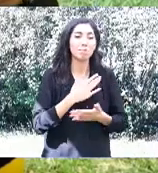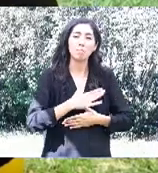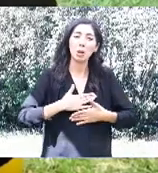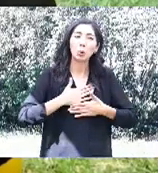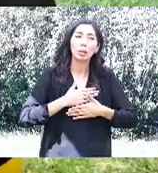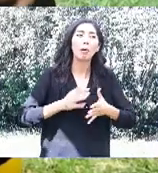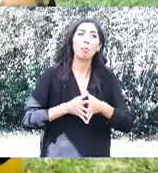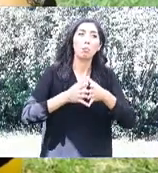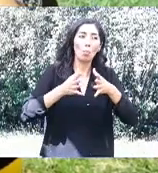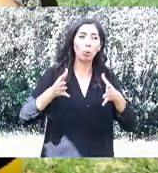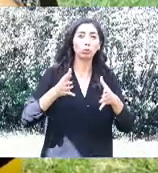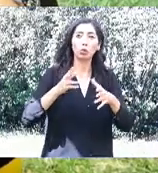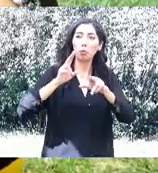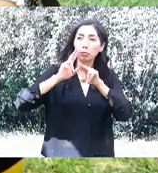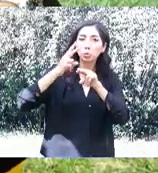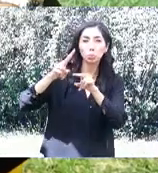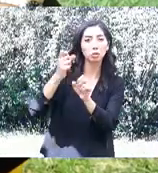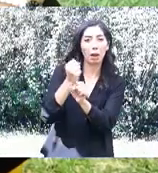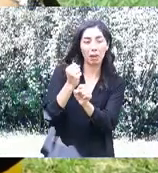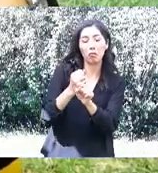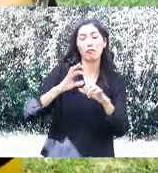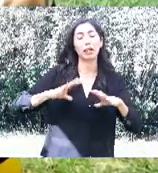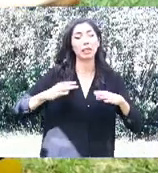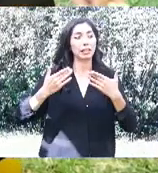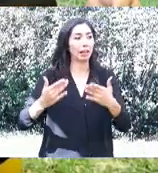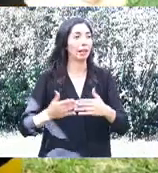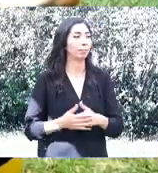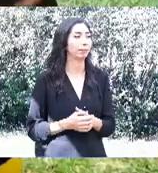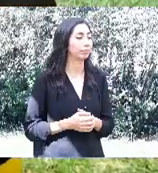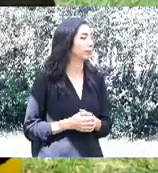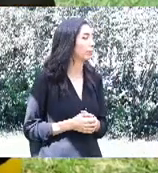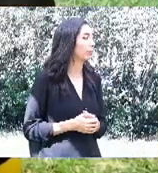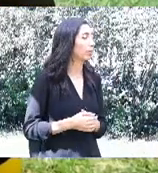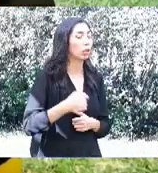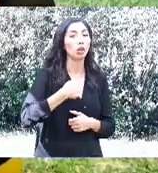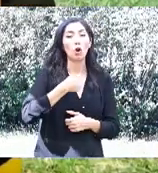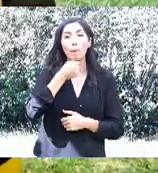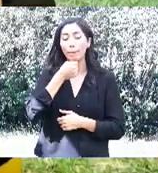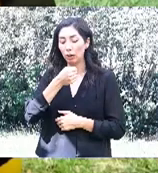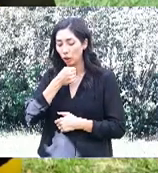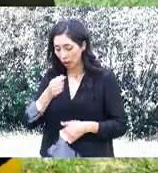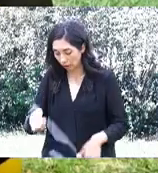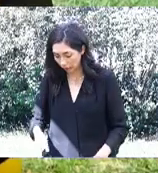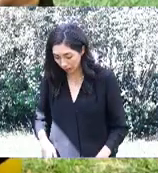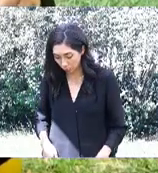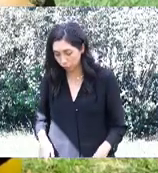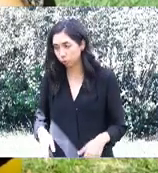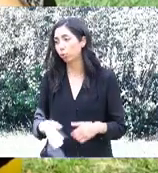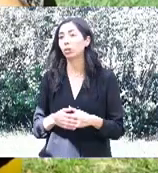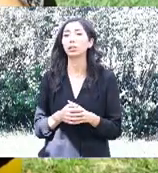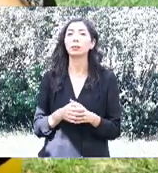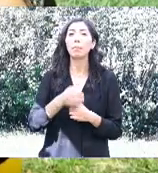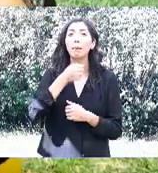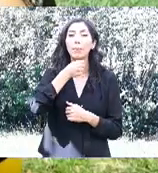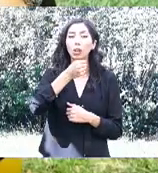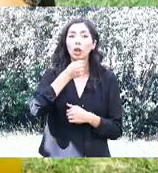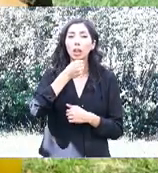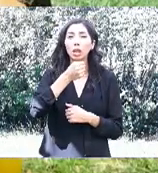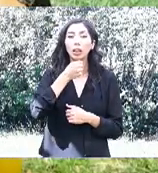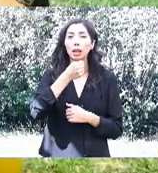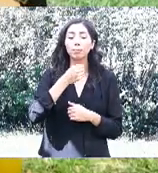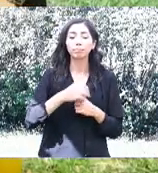haciendo y la propuesta que he podido hasta ahora Así que felicidades por eso también yo soy periodista eh Como dijo Elena